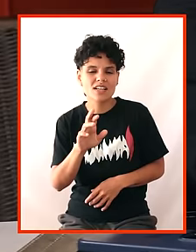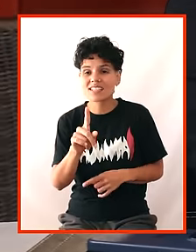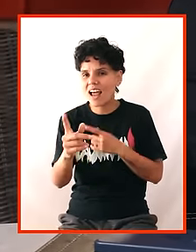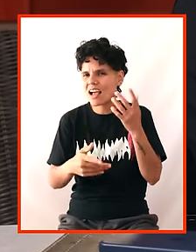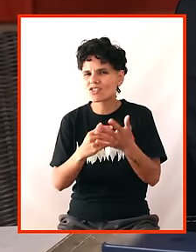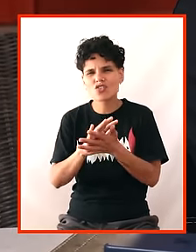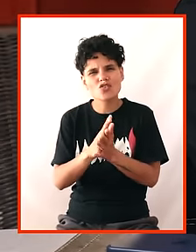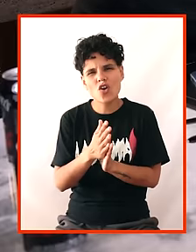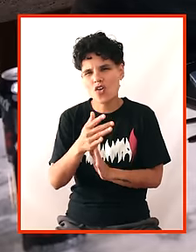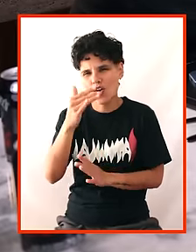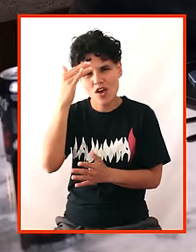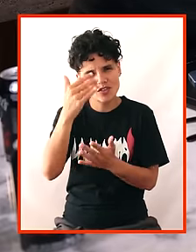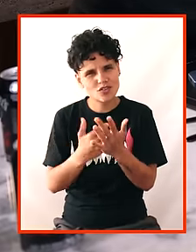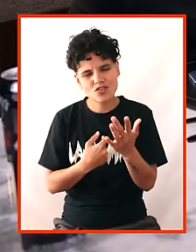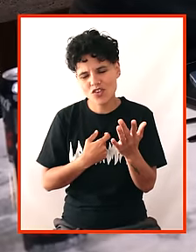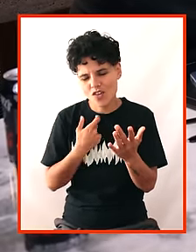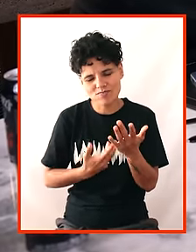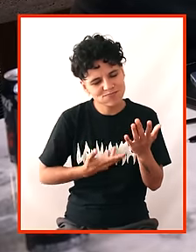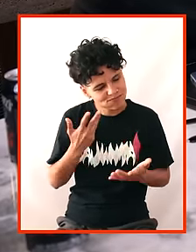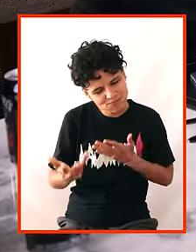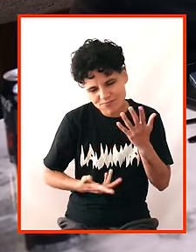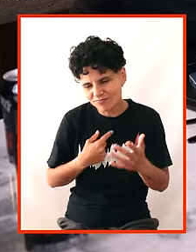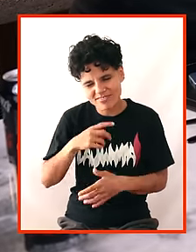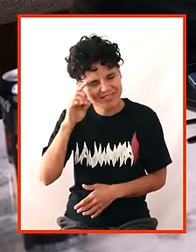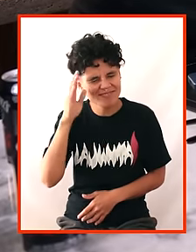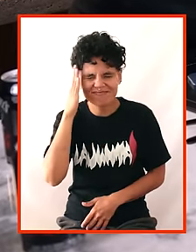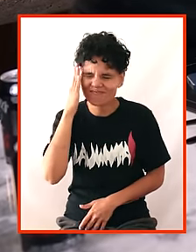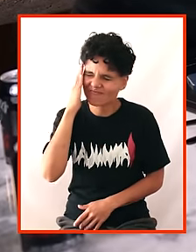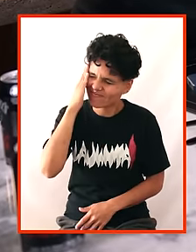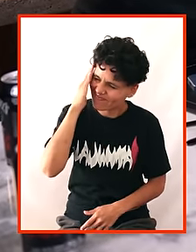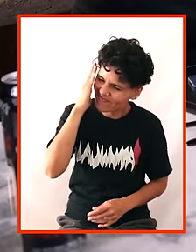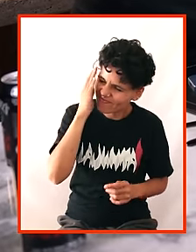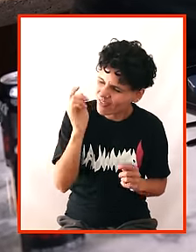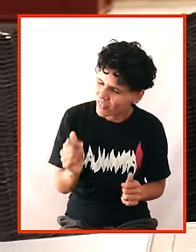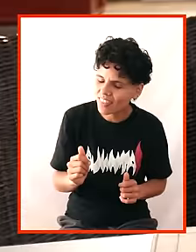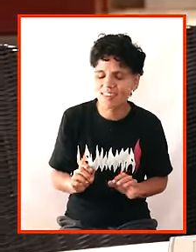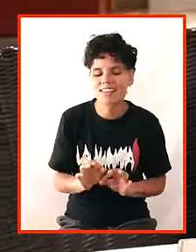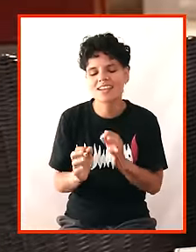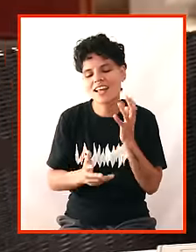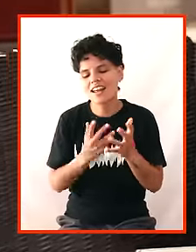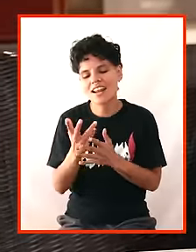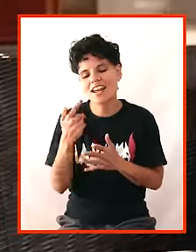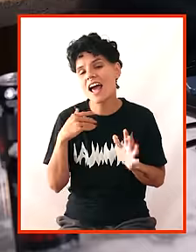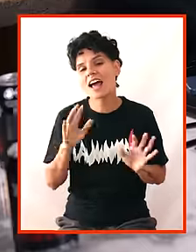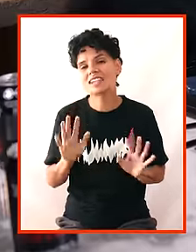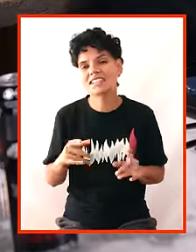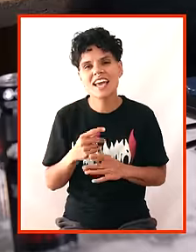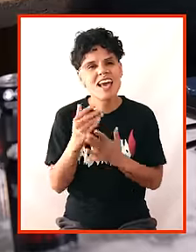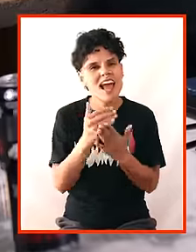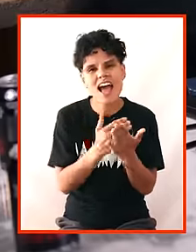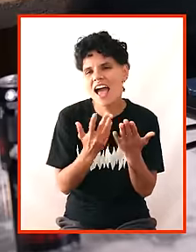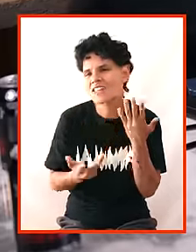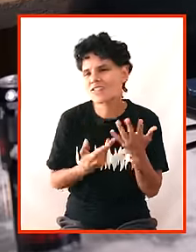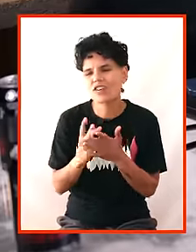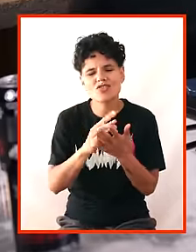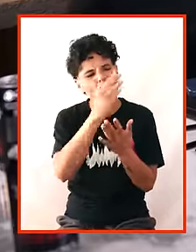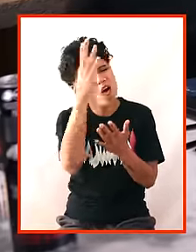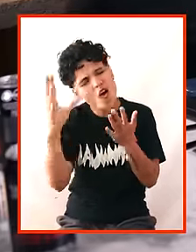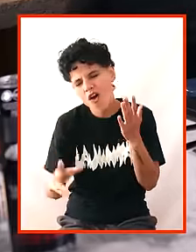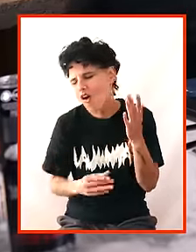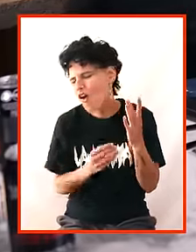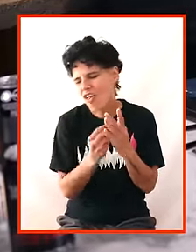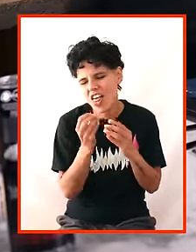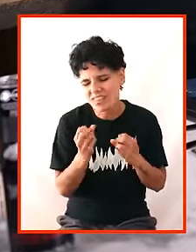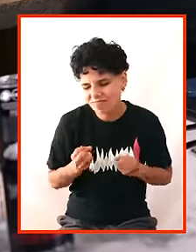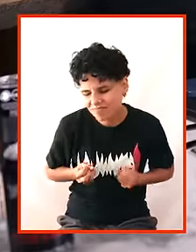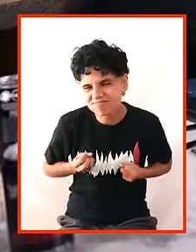Algo tuvo este disco que... Sí. Conectó. Como dice, no había canción baja. Tiene puro hit. No había canción baja. No. Algo pasó